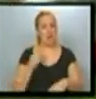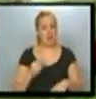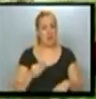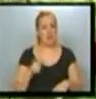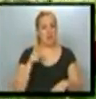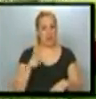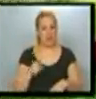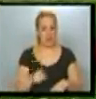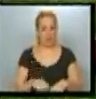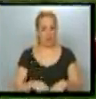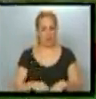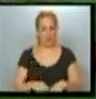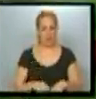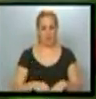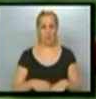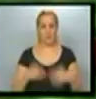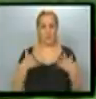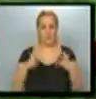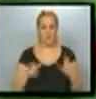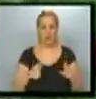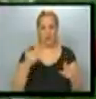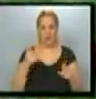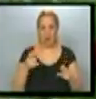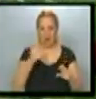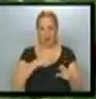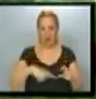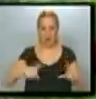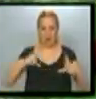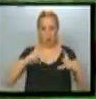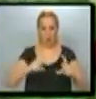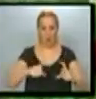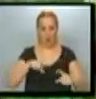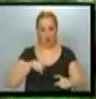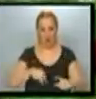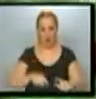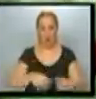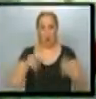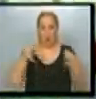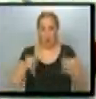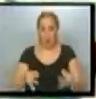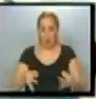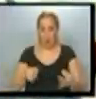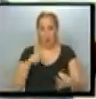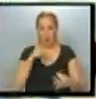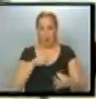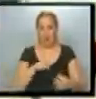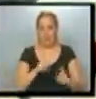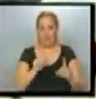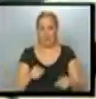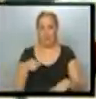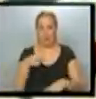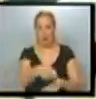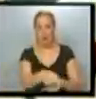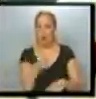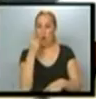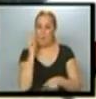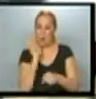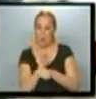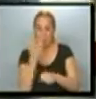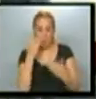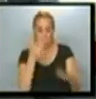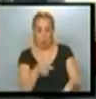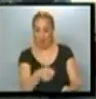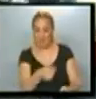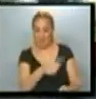esto. El hallazgo de agujeros en varias jaulas. Justo aquí, donde señala el cuidador, en un lugar